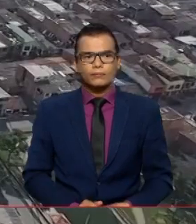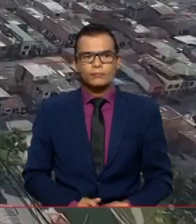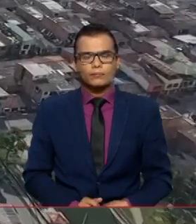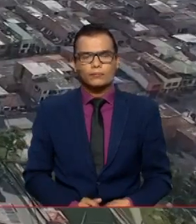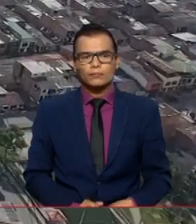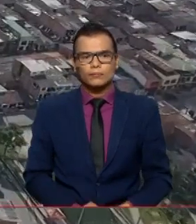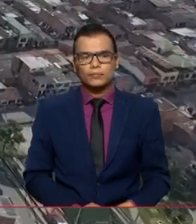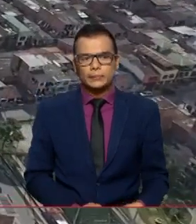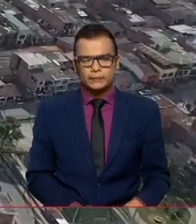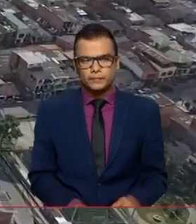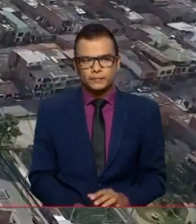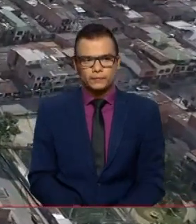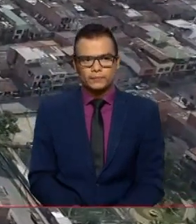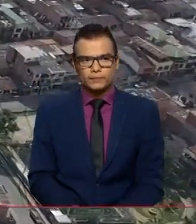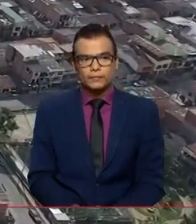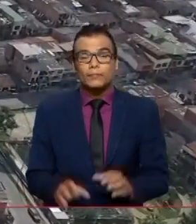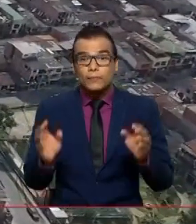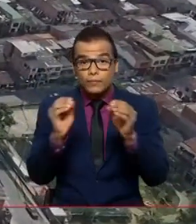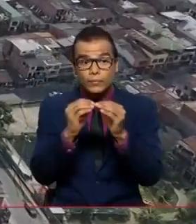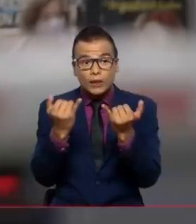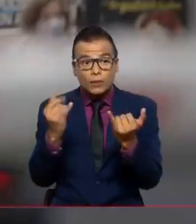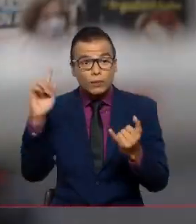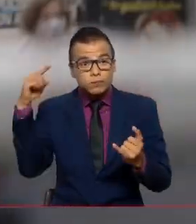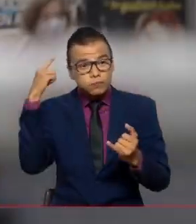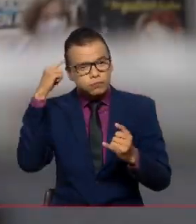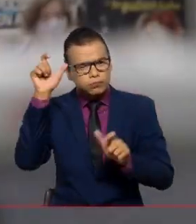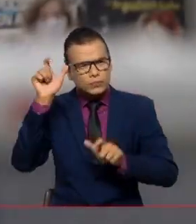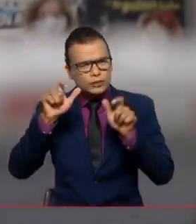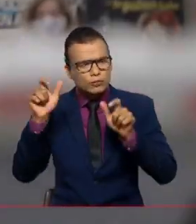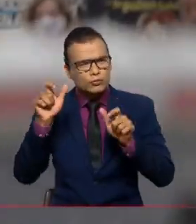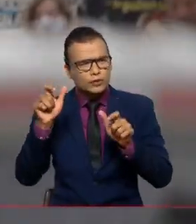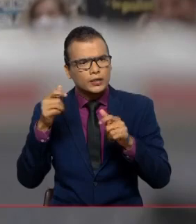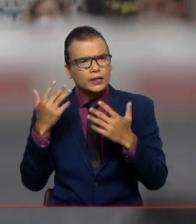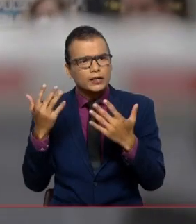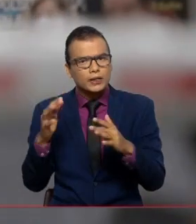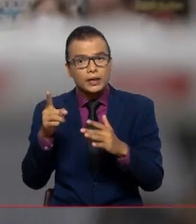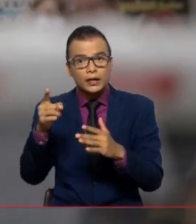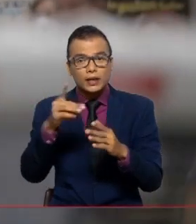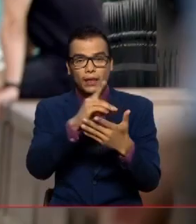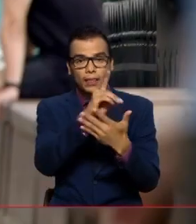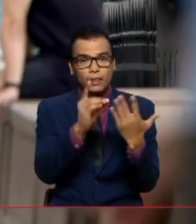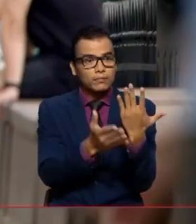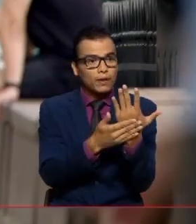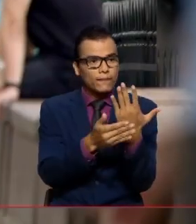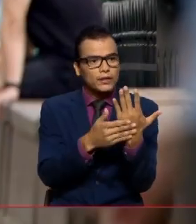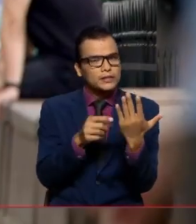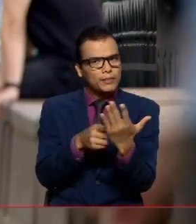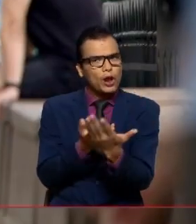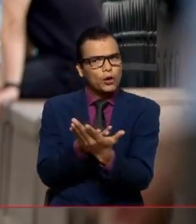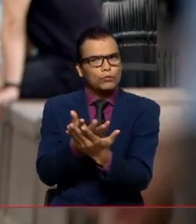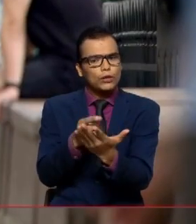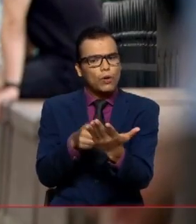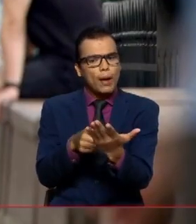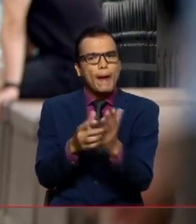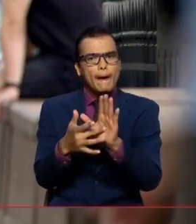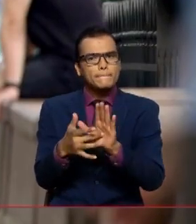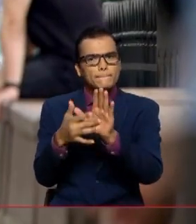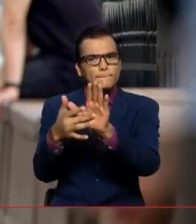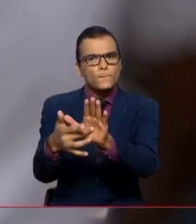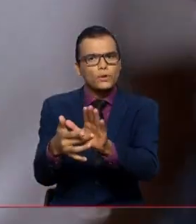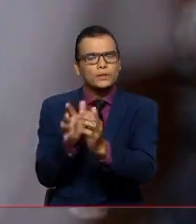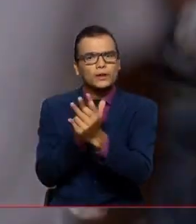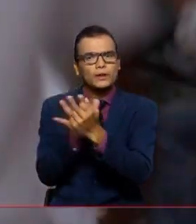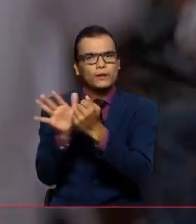mora. Otra de las inquietudes es respecto a la declaración sugerida de la que fueron notificados algunos ciudadanos clasificados